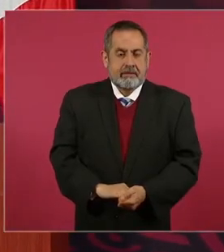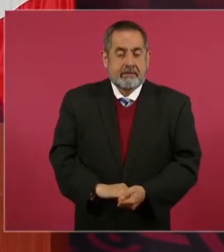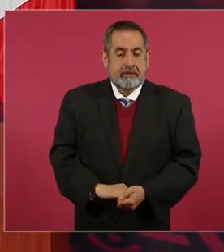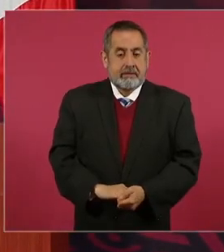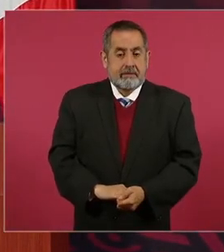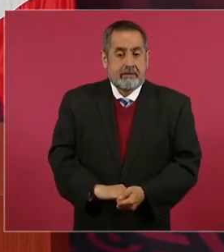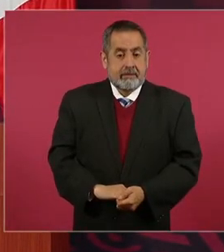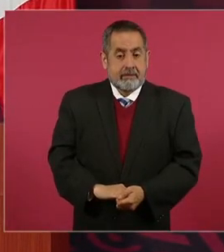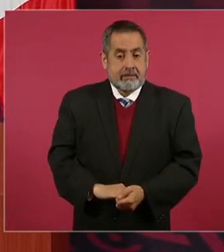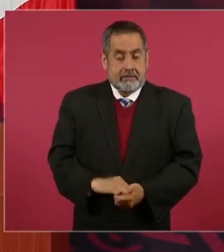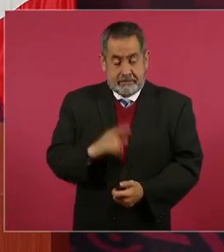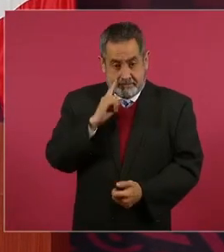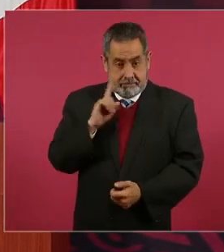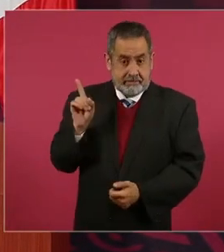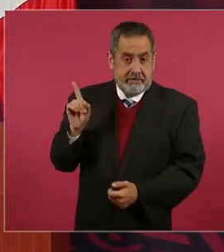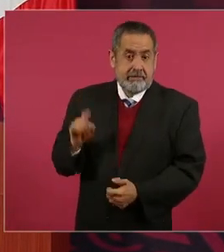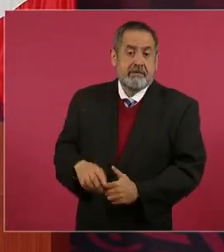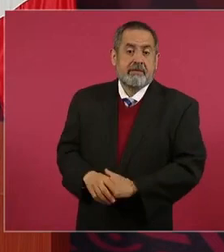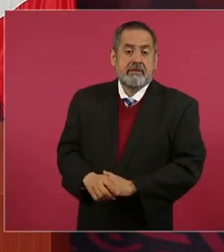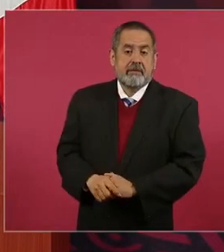sí,